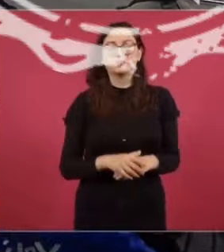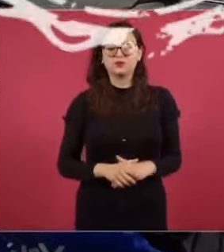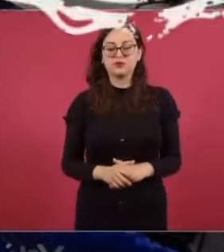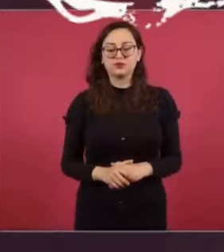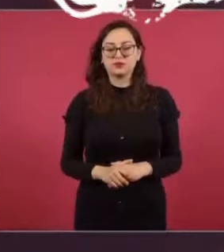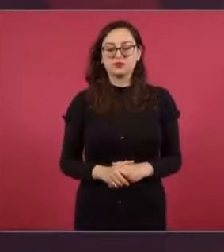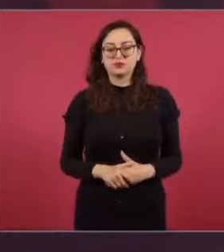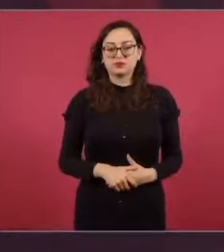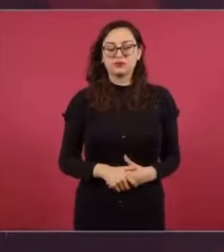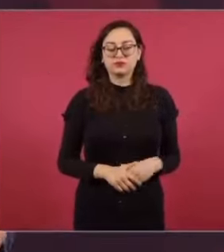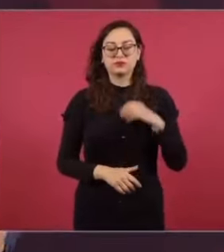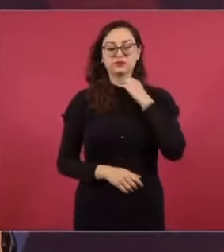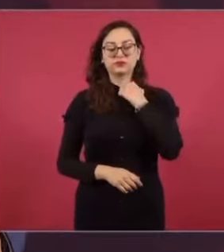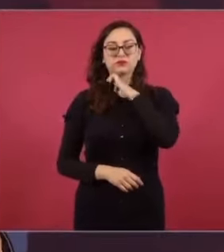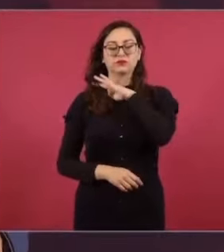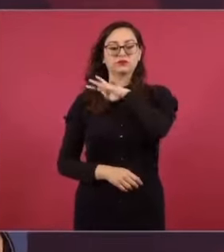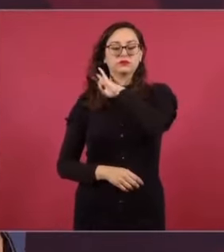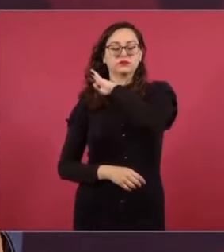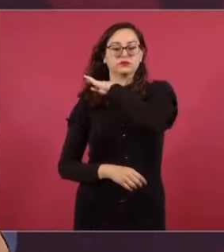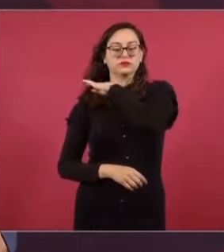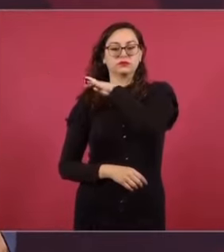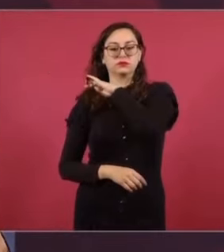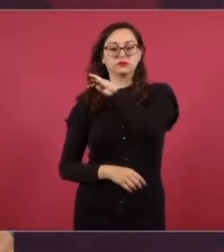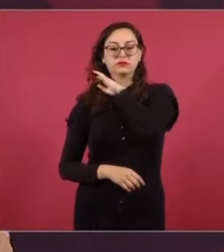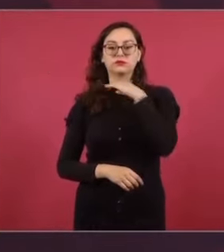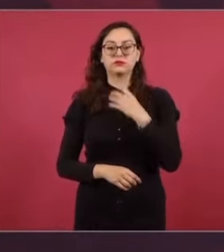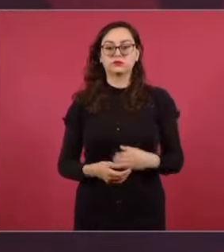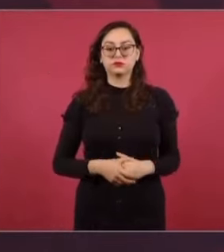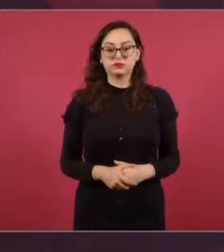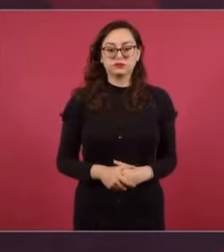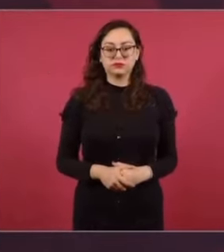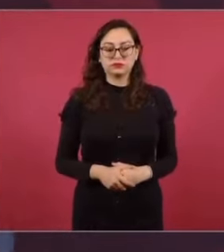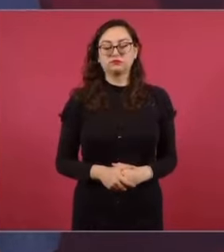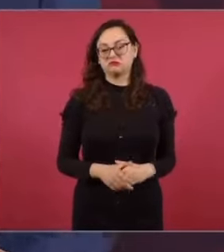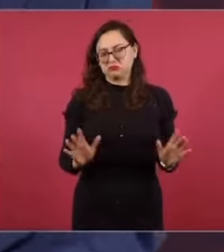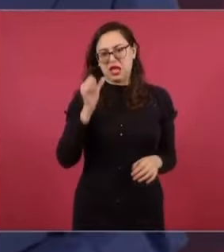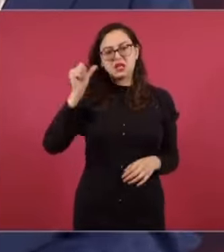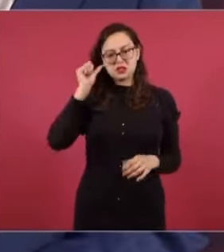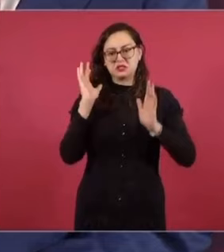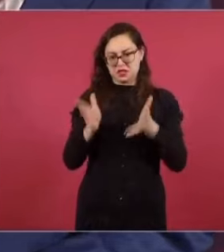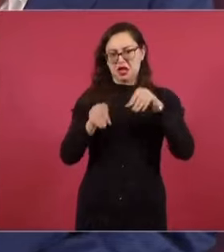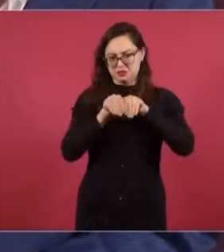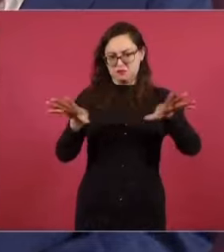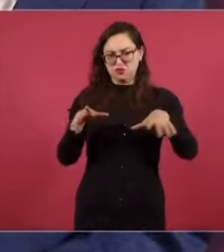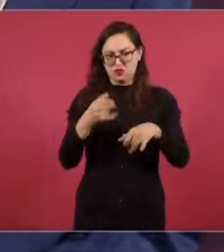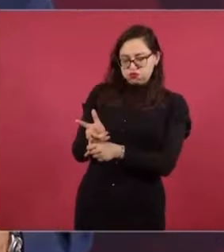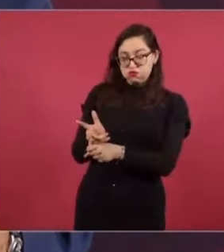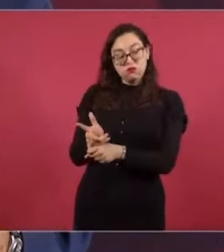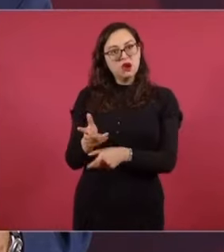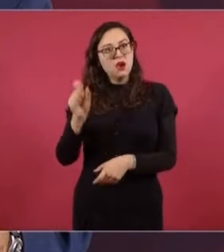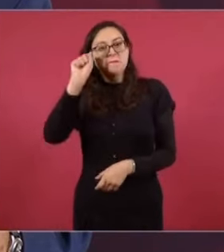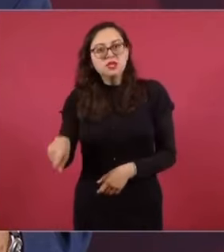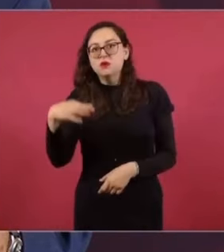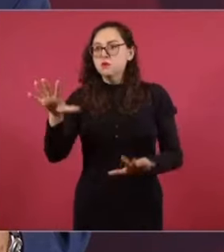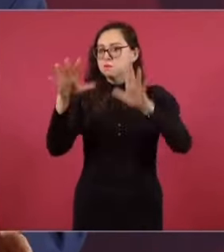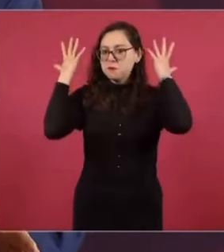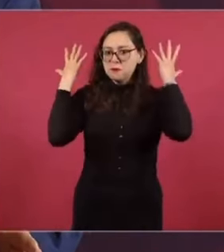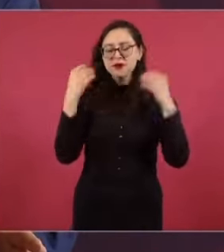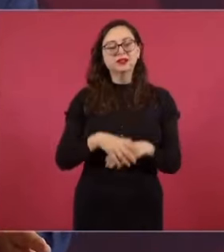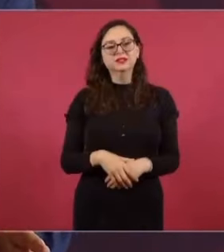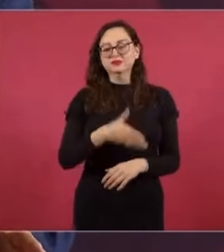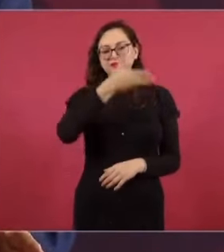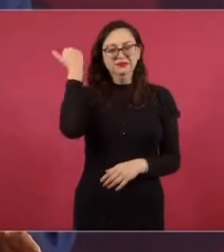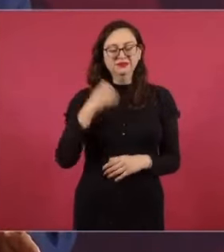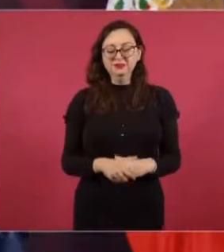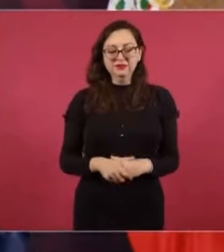Bueno, lo que ya se dio a conocer, no sabía yo que sería transmitido en vivo. Lo que